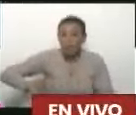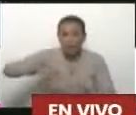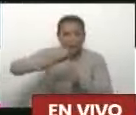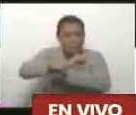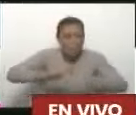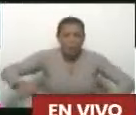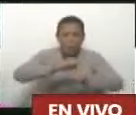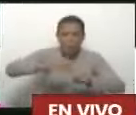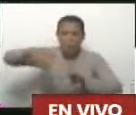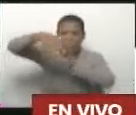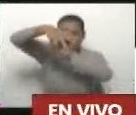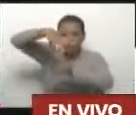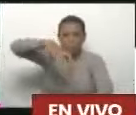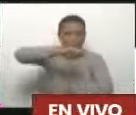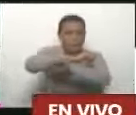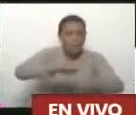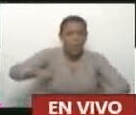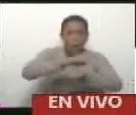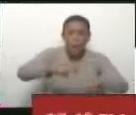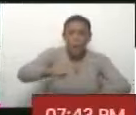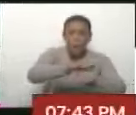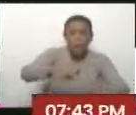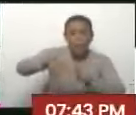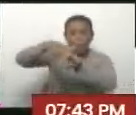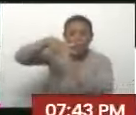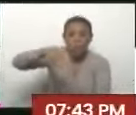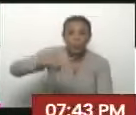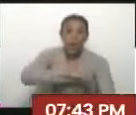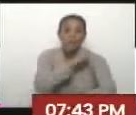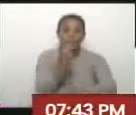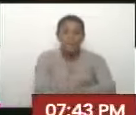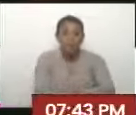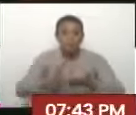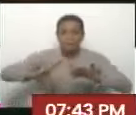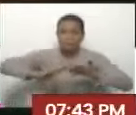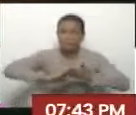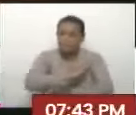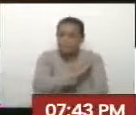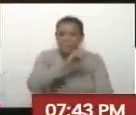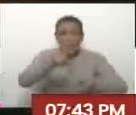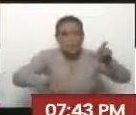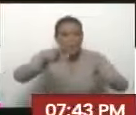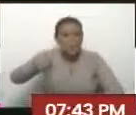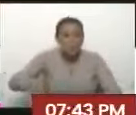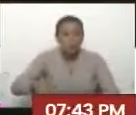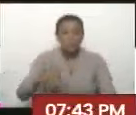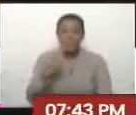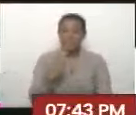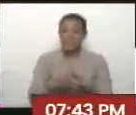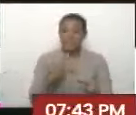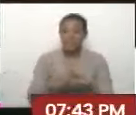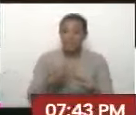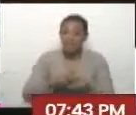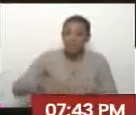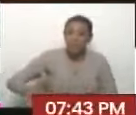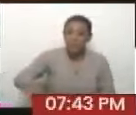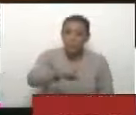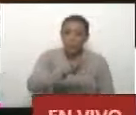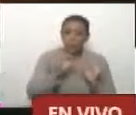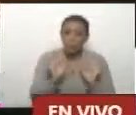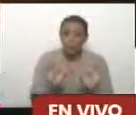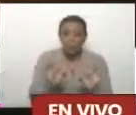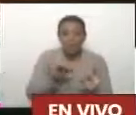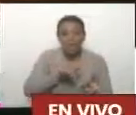explosivos equivalente a casi doble la fuerza destructiva de la bomba atómica lanzada contra